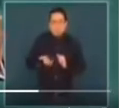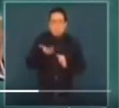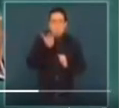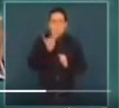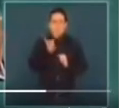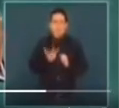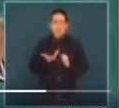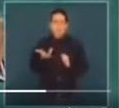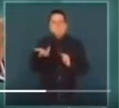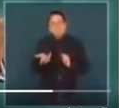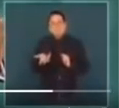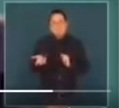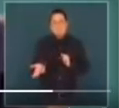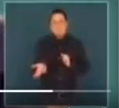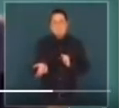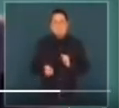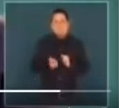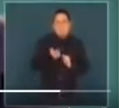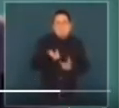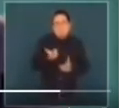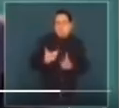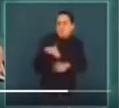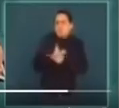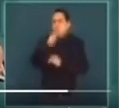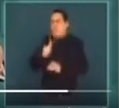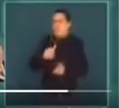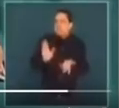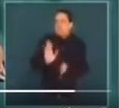ningún tipo de delito,